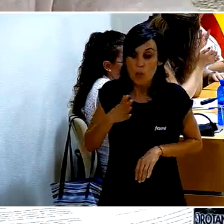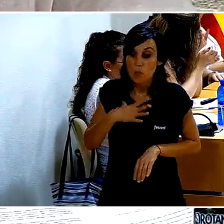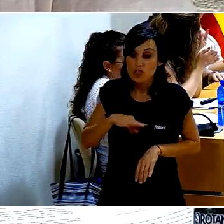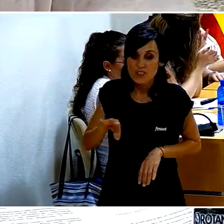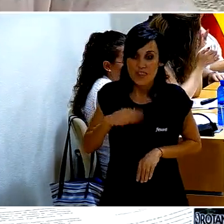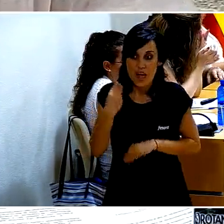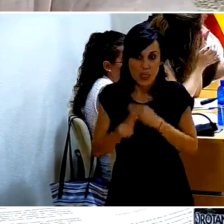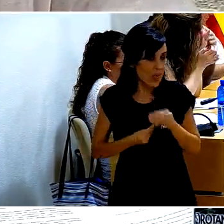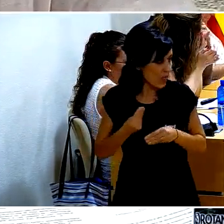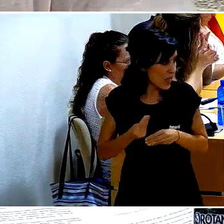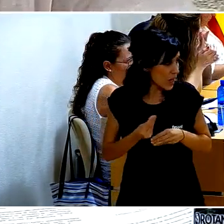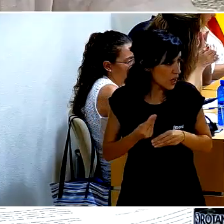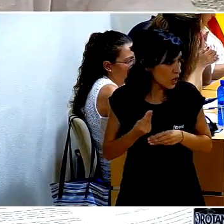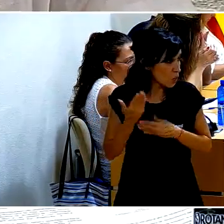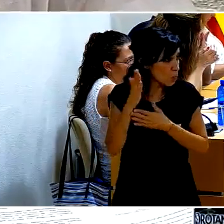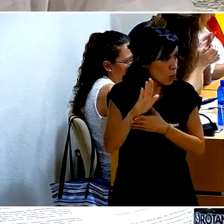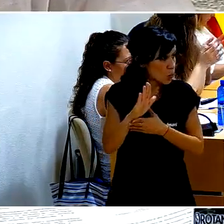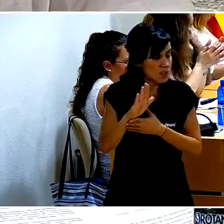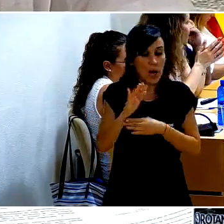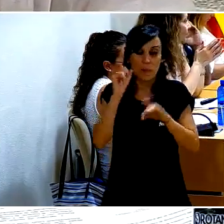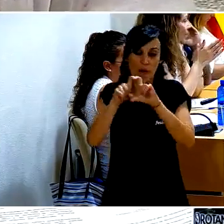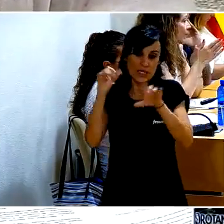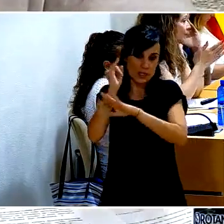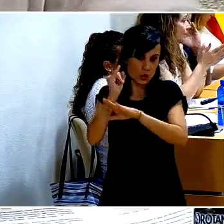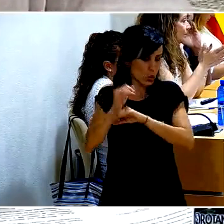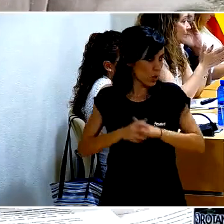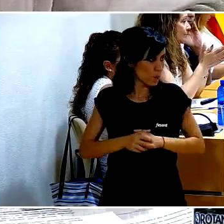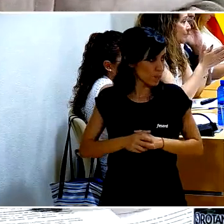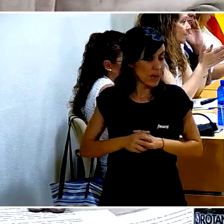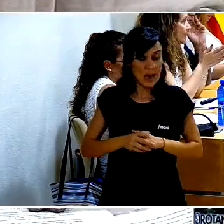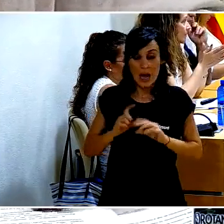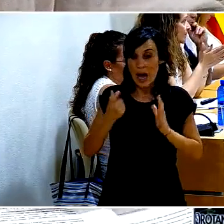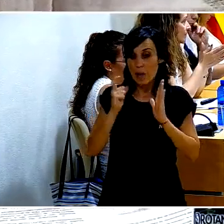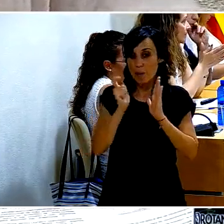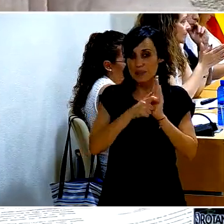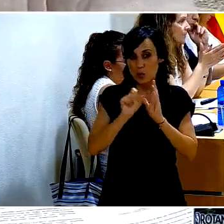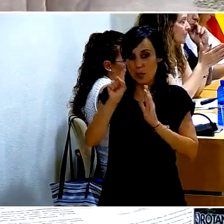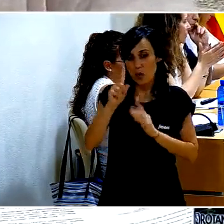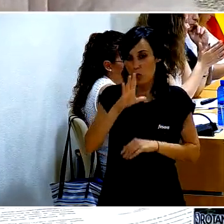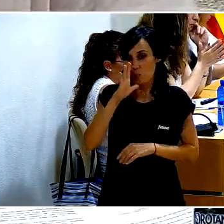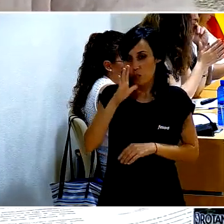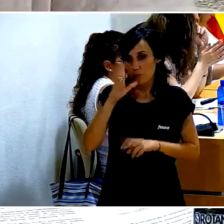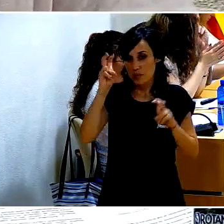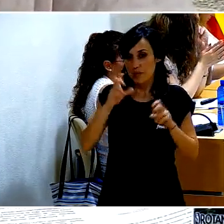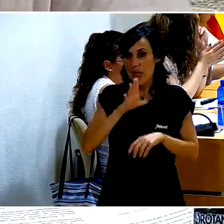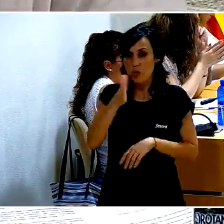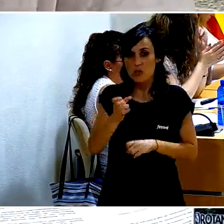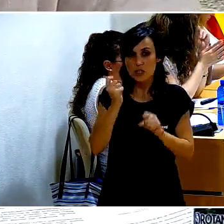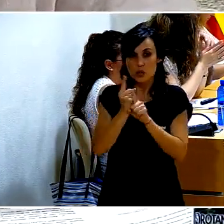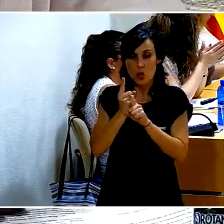de hacerla para hacer la propuesta totalmente institucional. En el apartado primero de la moción hablan de denuncias sobre la homofobia,